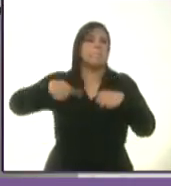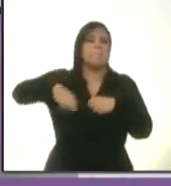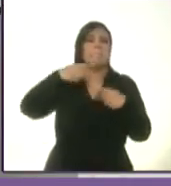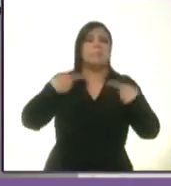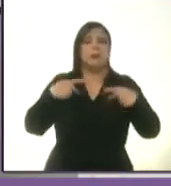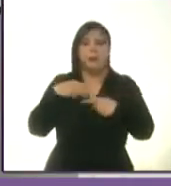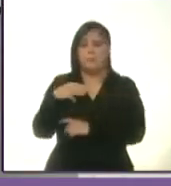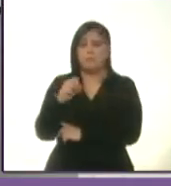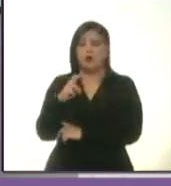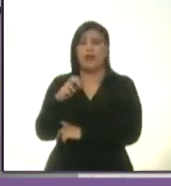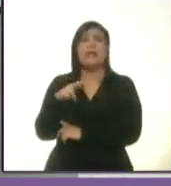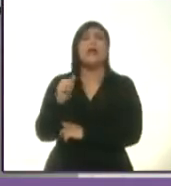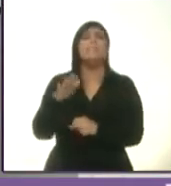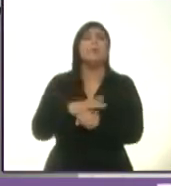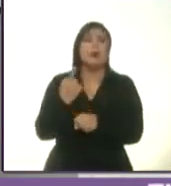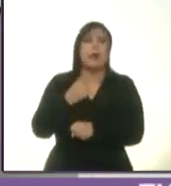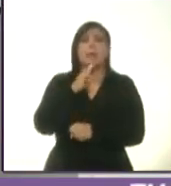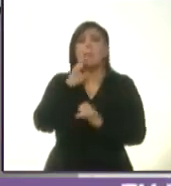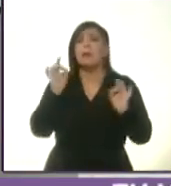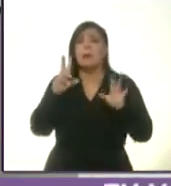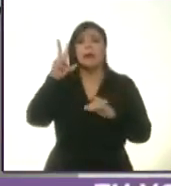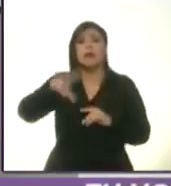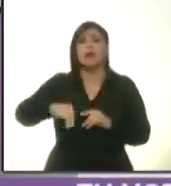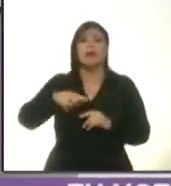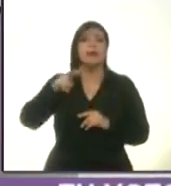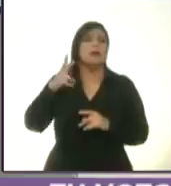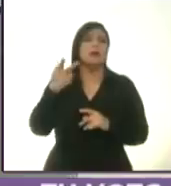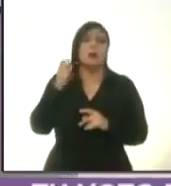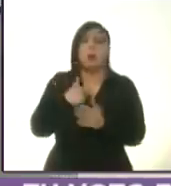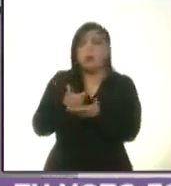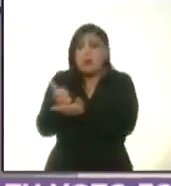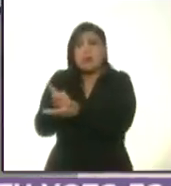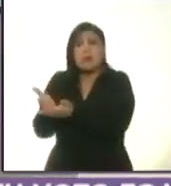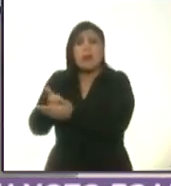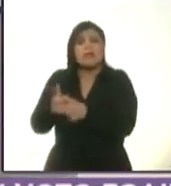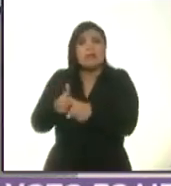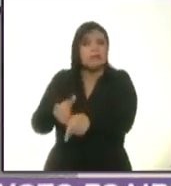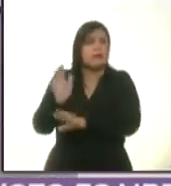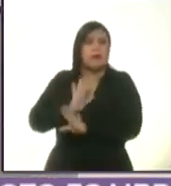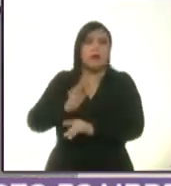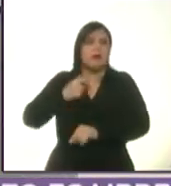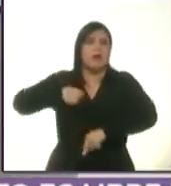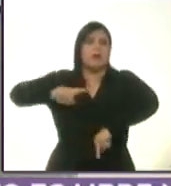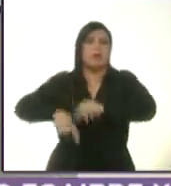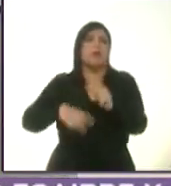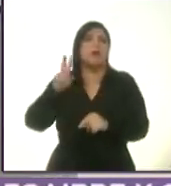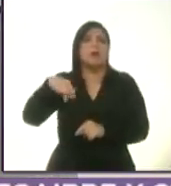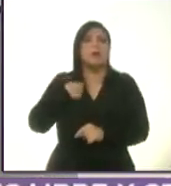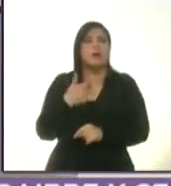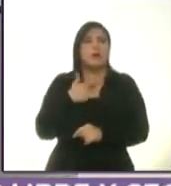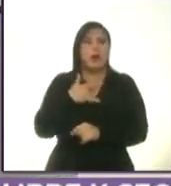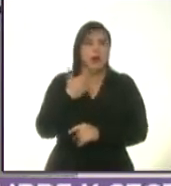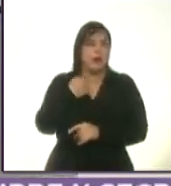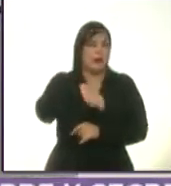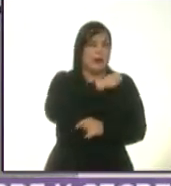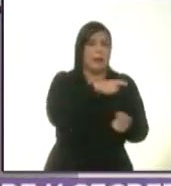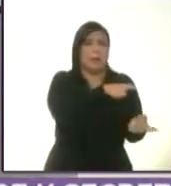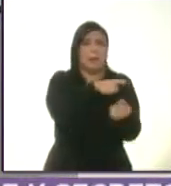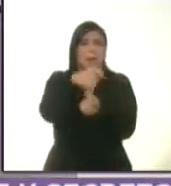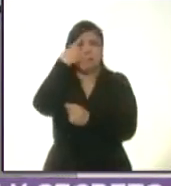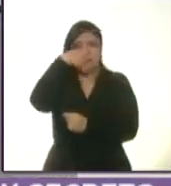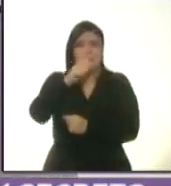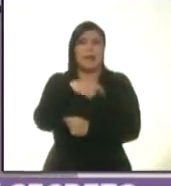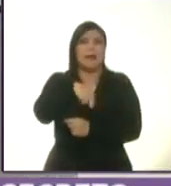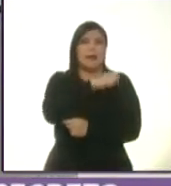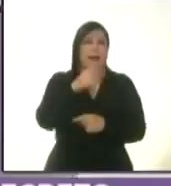morena es que mancera no estuvo dispuesto a mantenerlos porque no aceptó quitarle el diezmo a los trabajadores como lo hacen